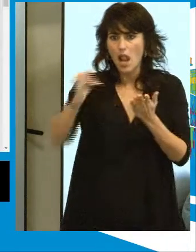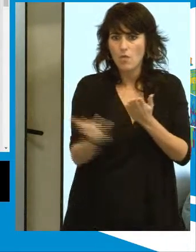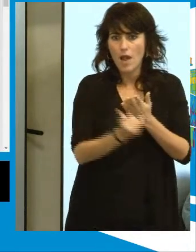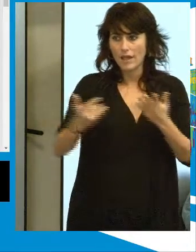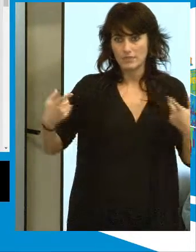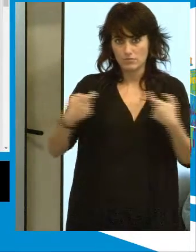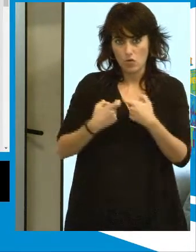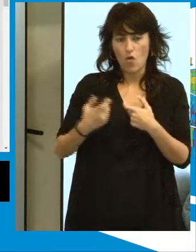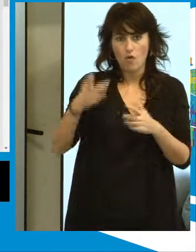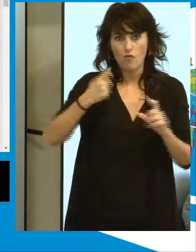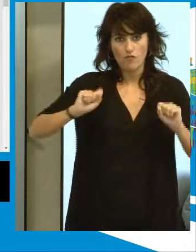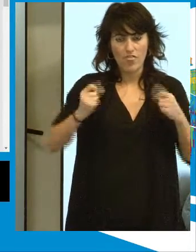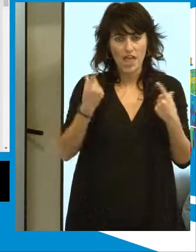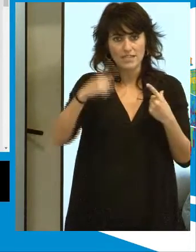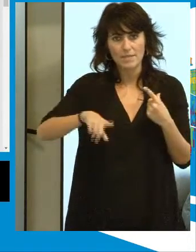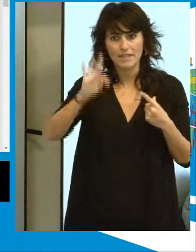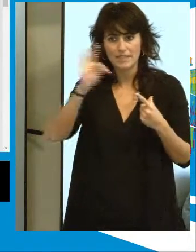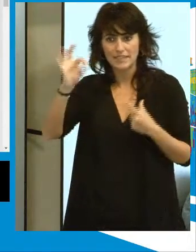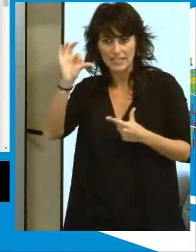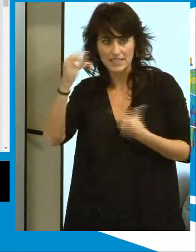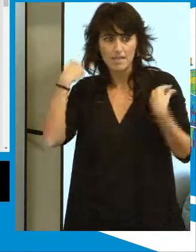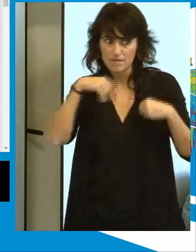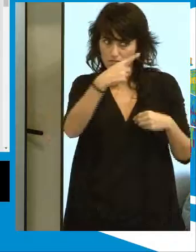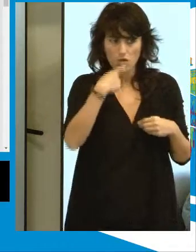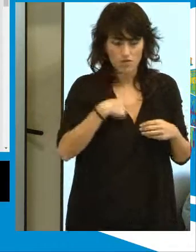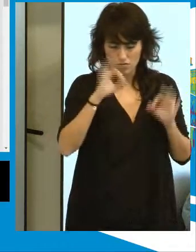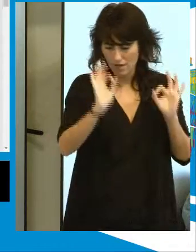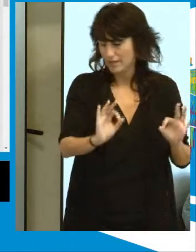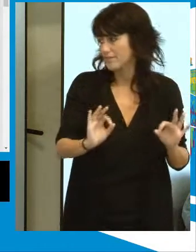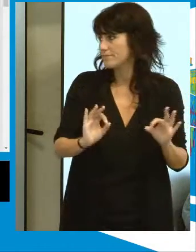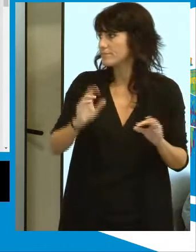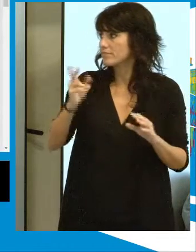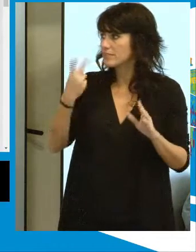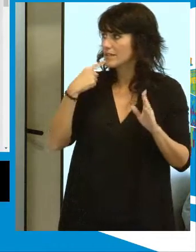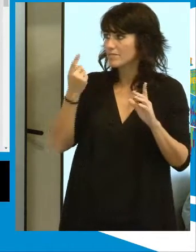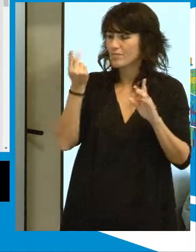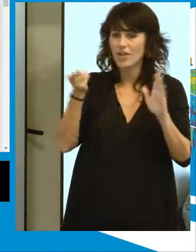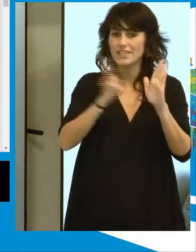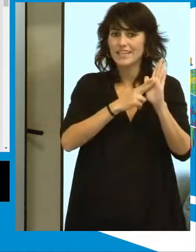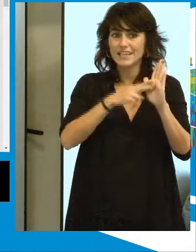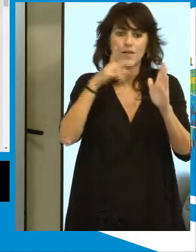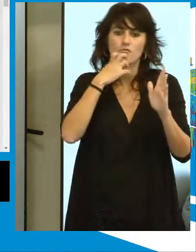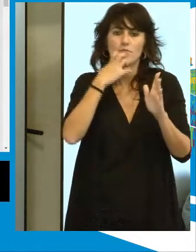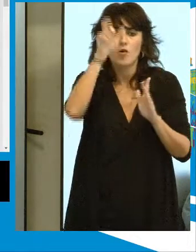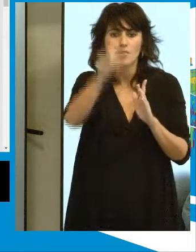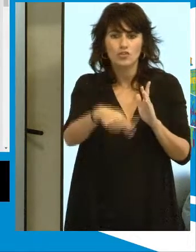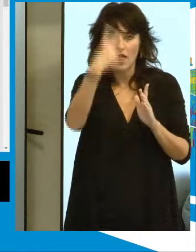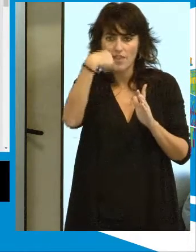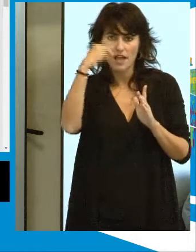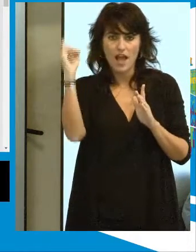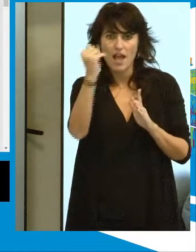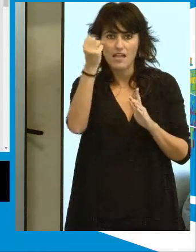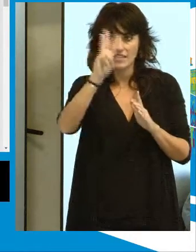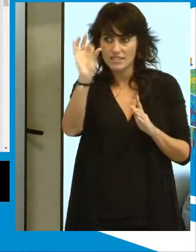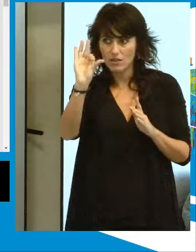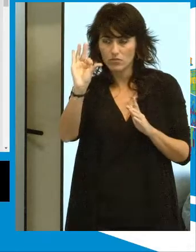cooficiales, es el tema del TTS. Lo que has comentado es así, o sea, vamos a ver, la etiqueta está diseñada para que una persona ciega con su JAWS